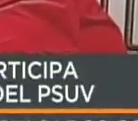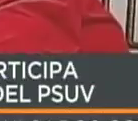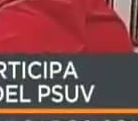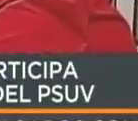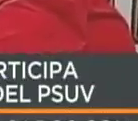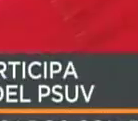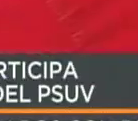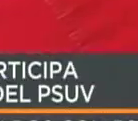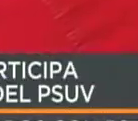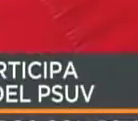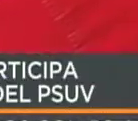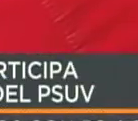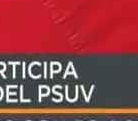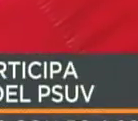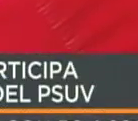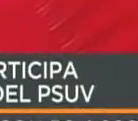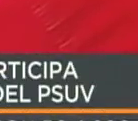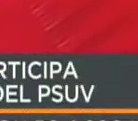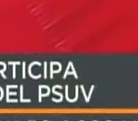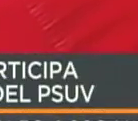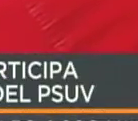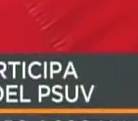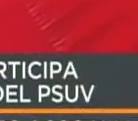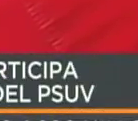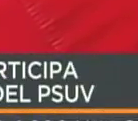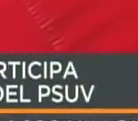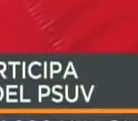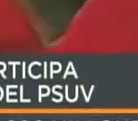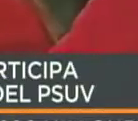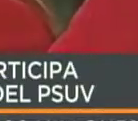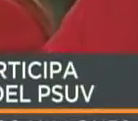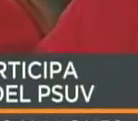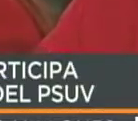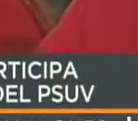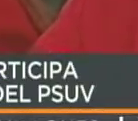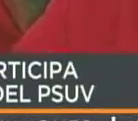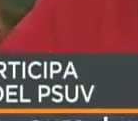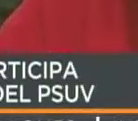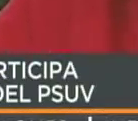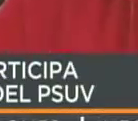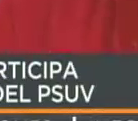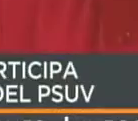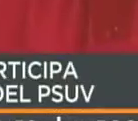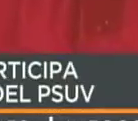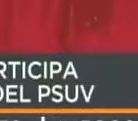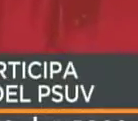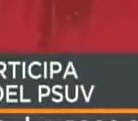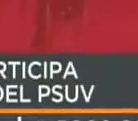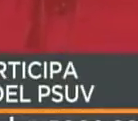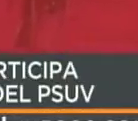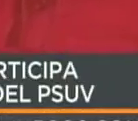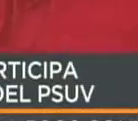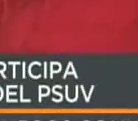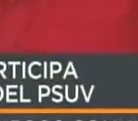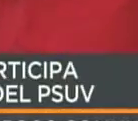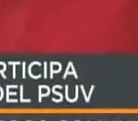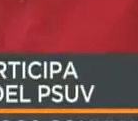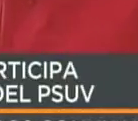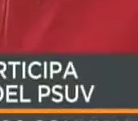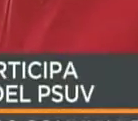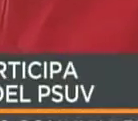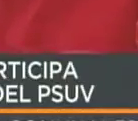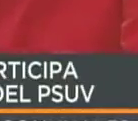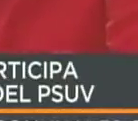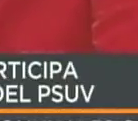que ha llamado el jefe de Estado venezolano a crear un gran frente amplio de la patria que va a contrarrestar los obstáculos y